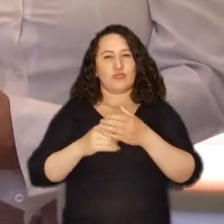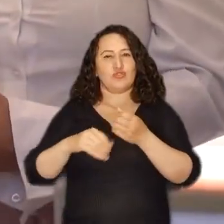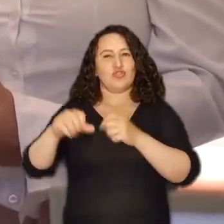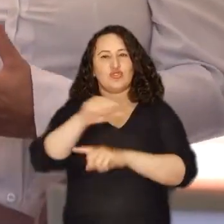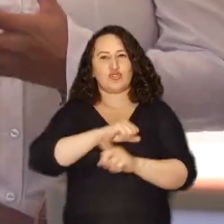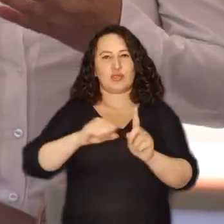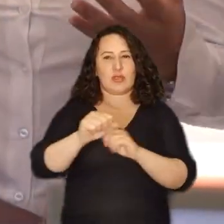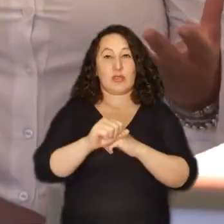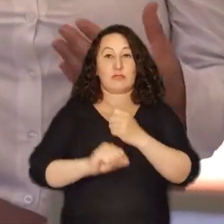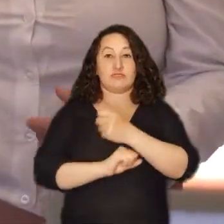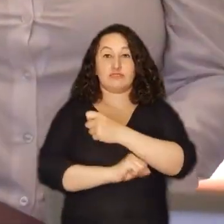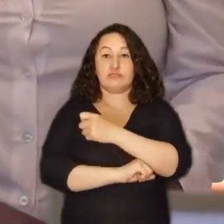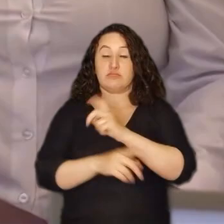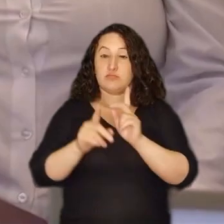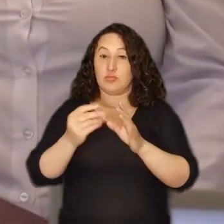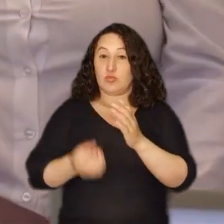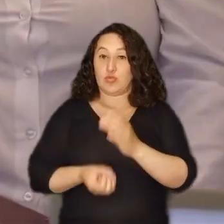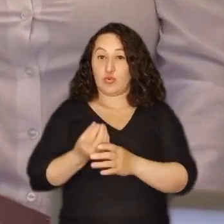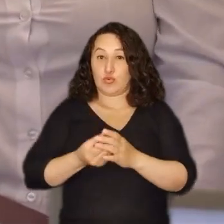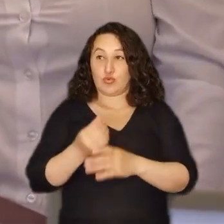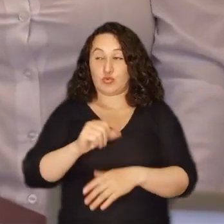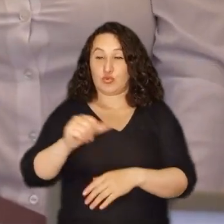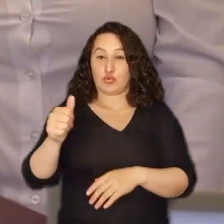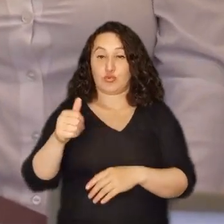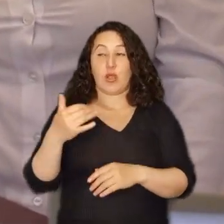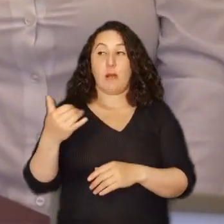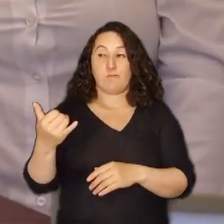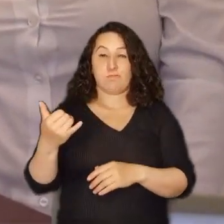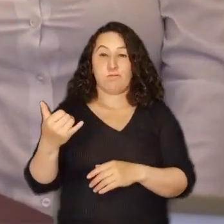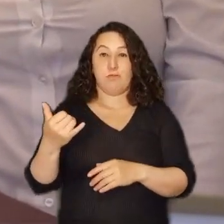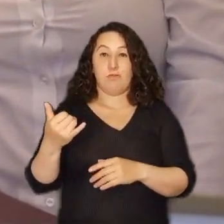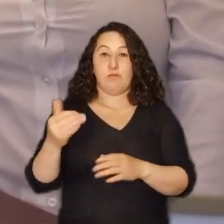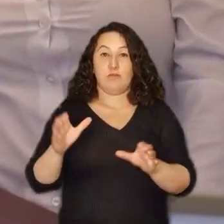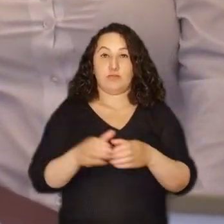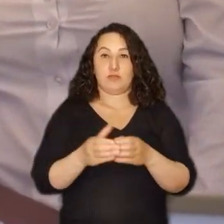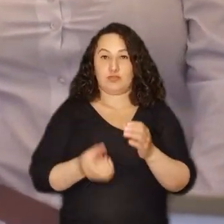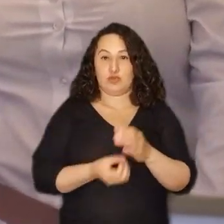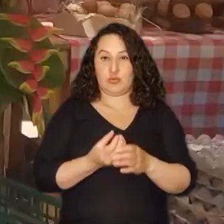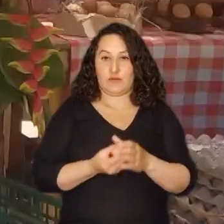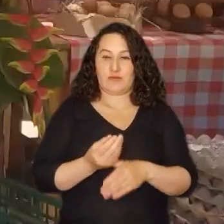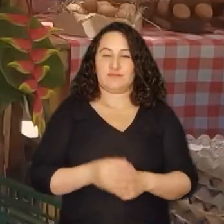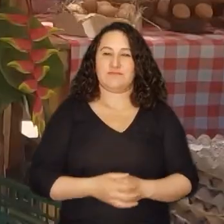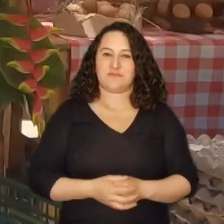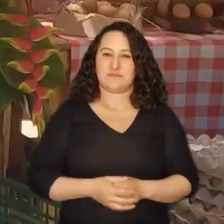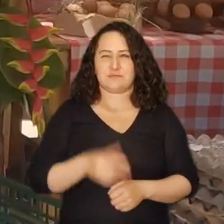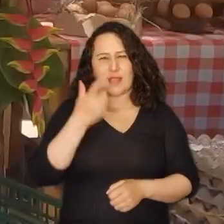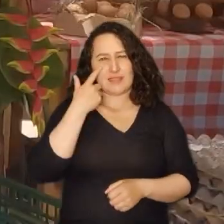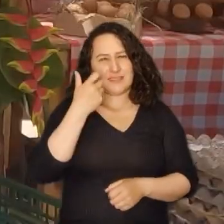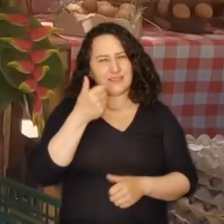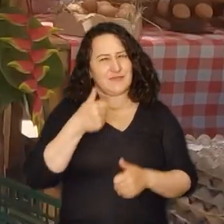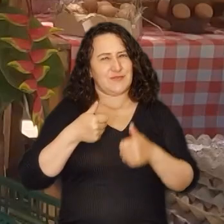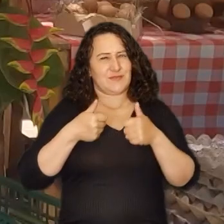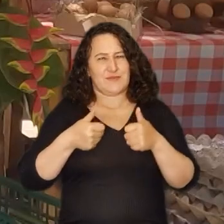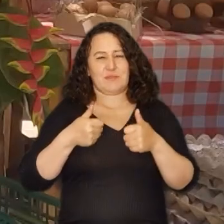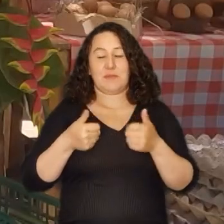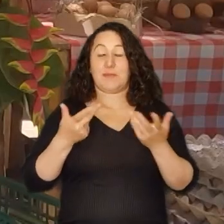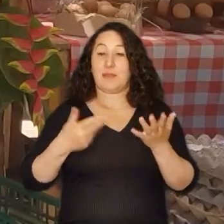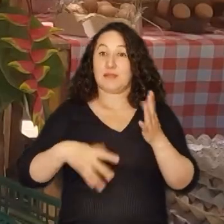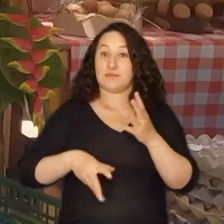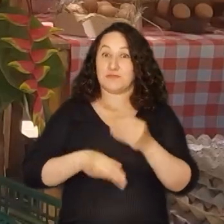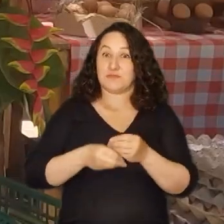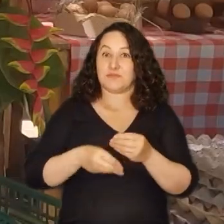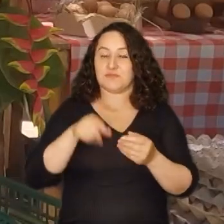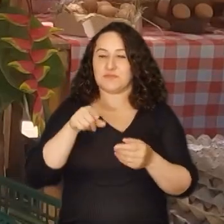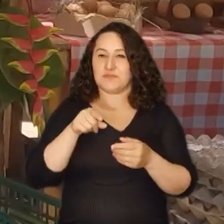base social y son los otros productos que sacan de sus unidades productivas. Muy bien, muy chévere, además porque pues se